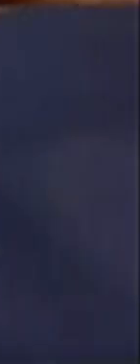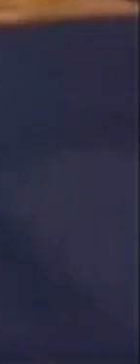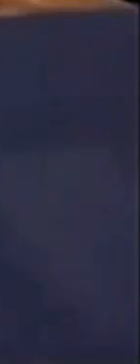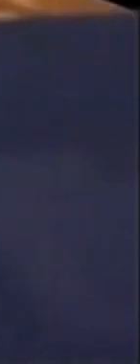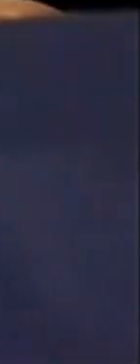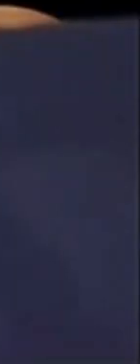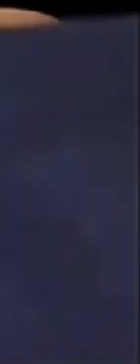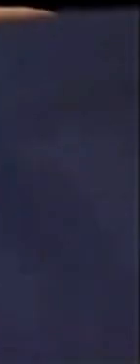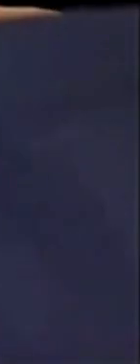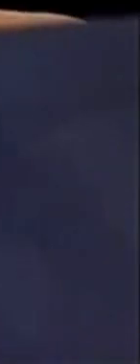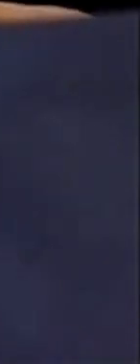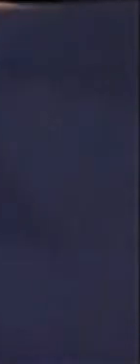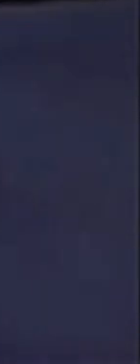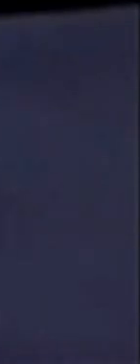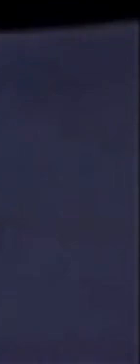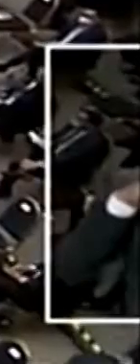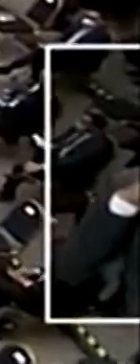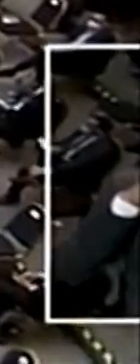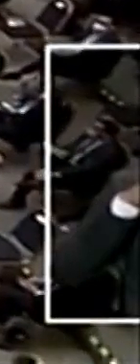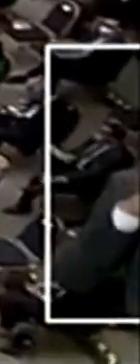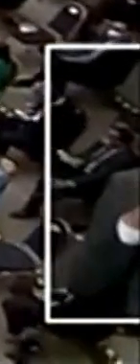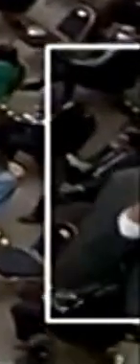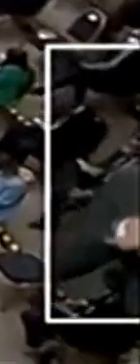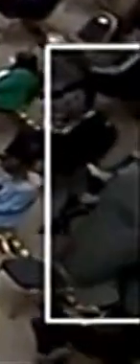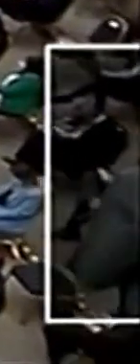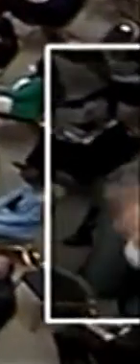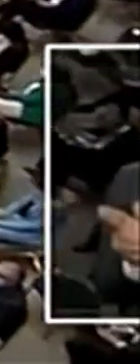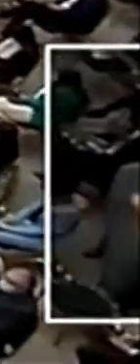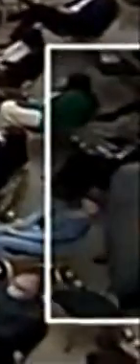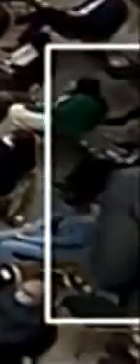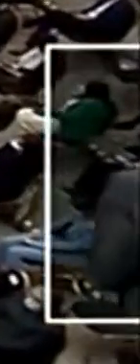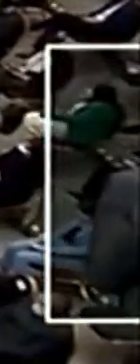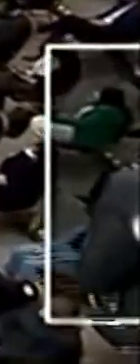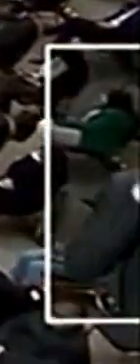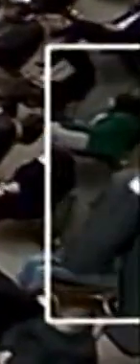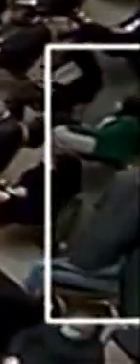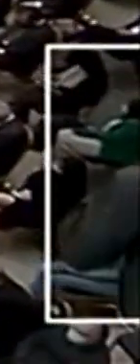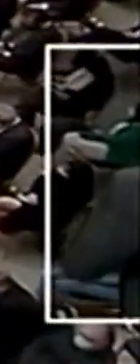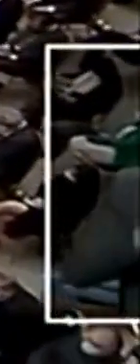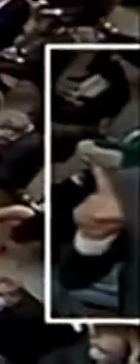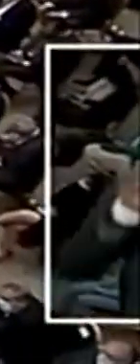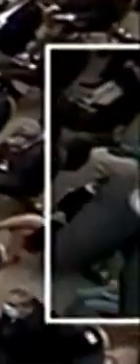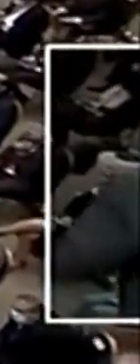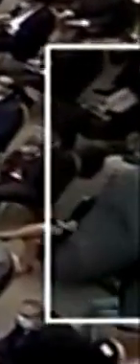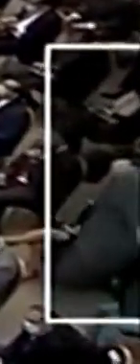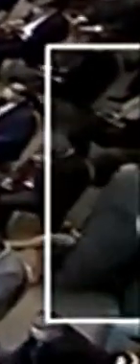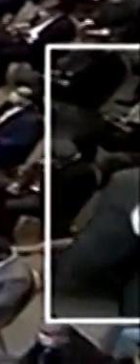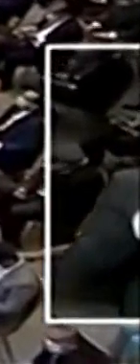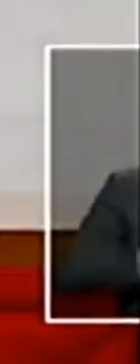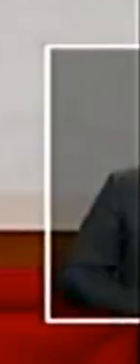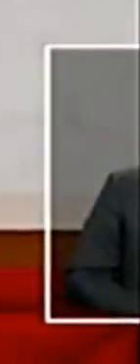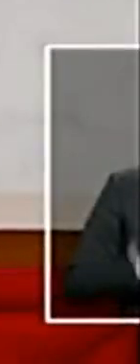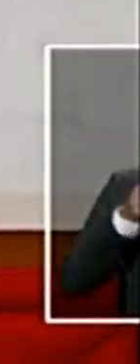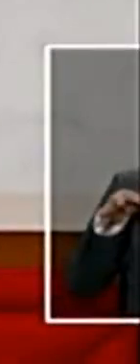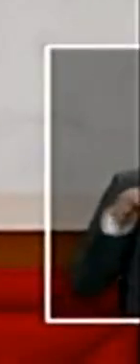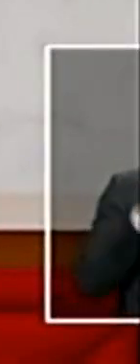encuestas. Lula también apoyó al presidente de Chile, el mismo que practicaba actos de prender fuego en el metro. Mira para dónde está yendo